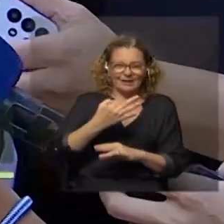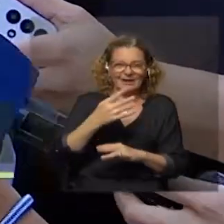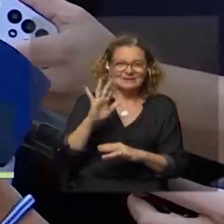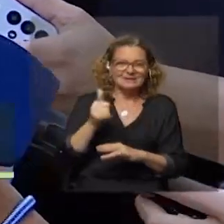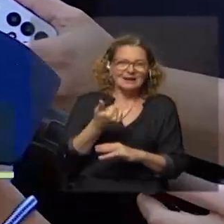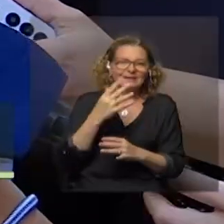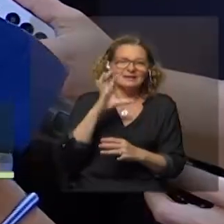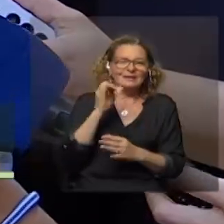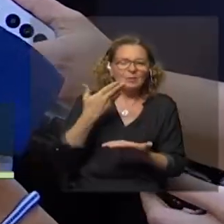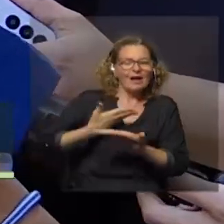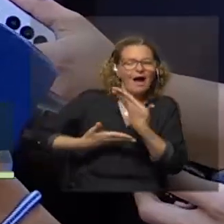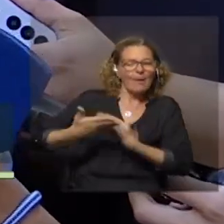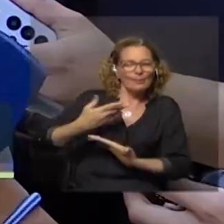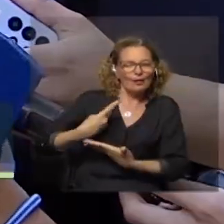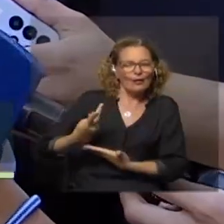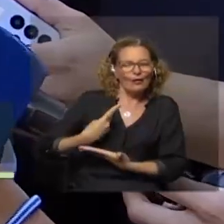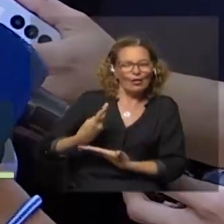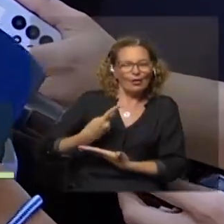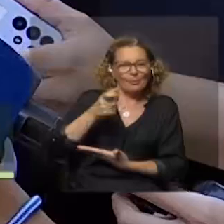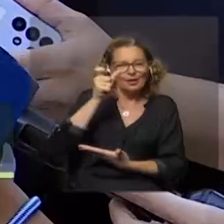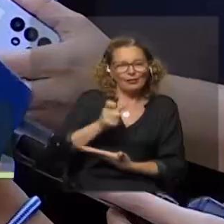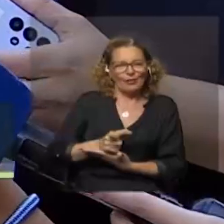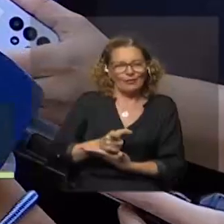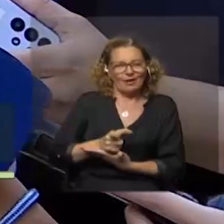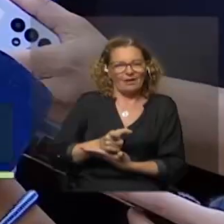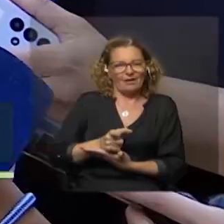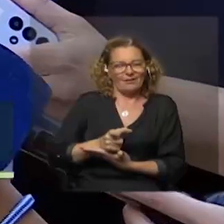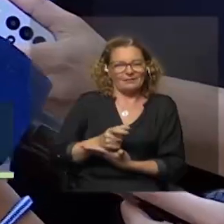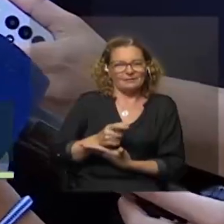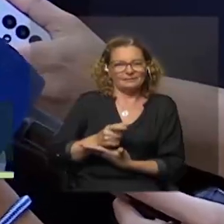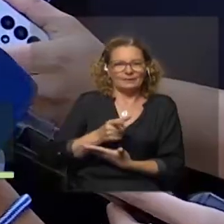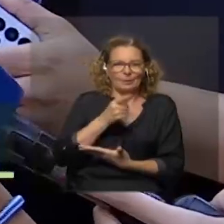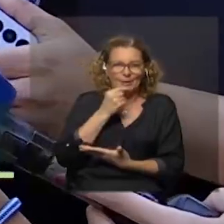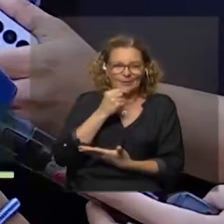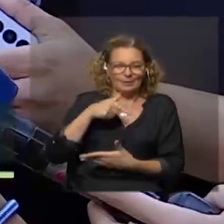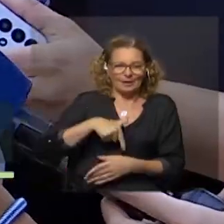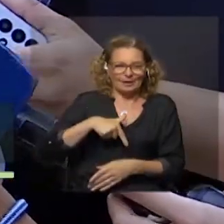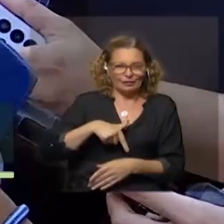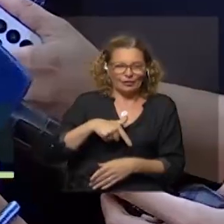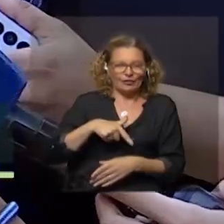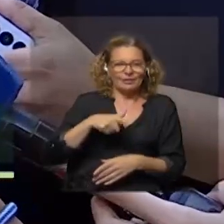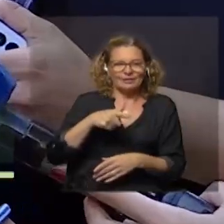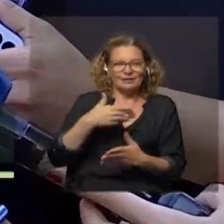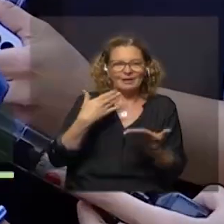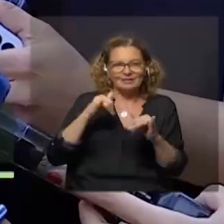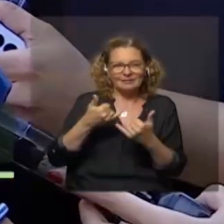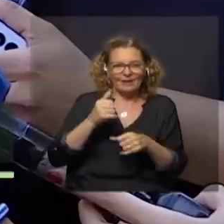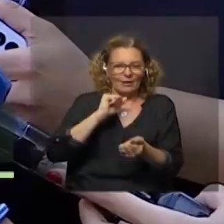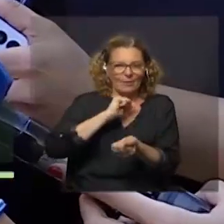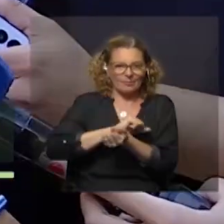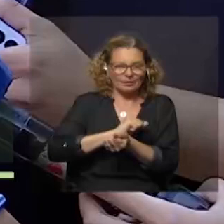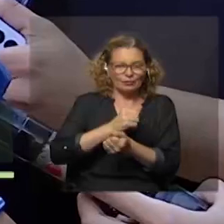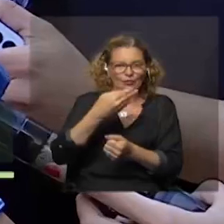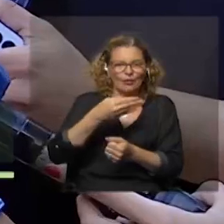había habido intercambios entre la vicecanciller y el viceministro de interior sobre Marcel que ya estaba preso en